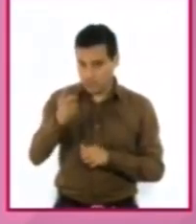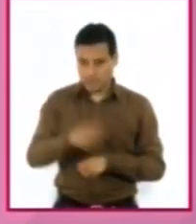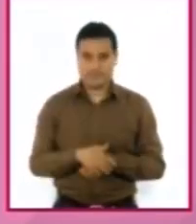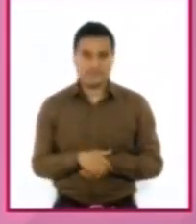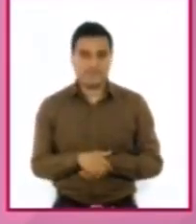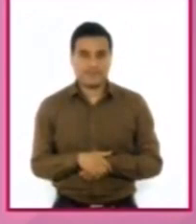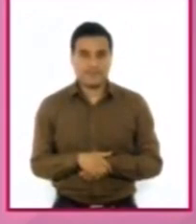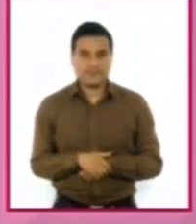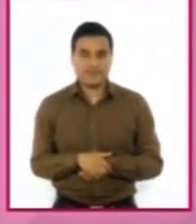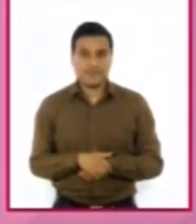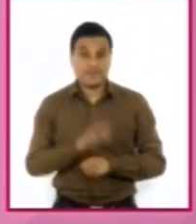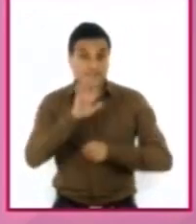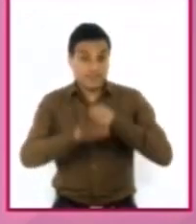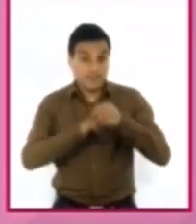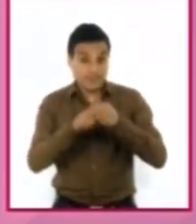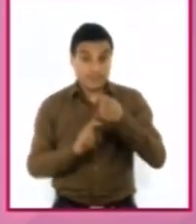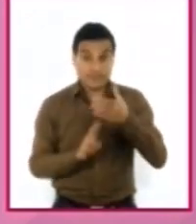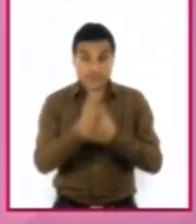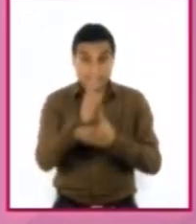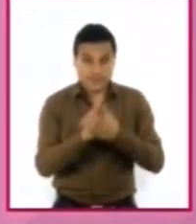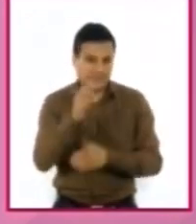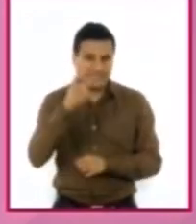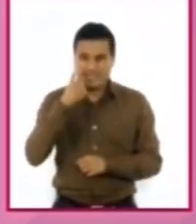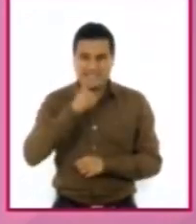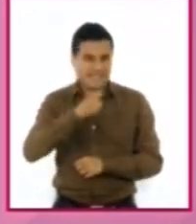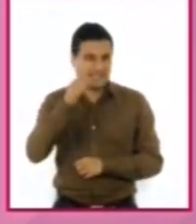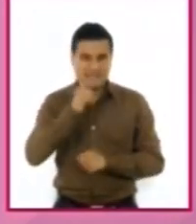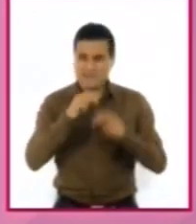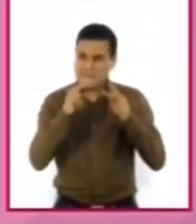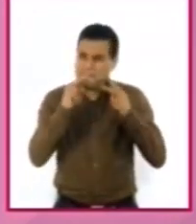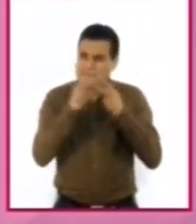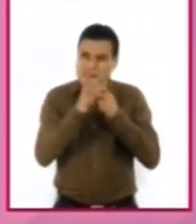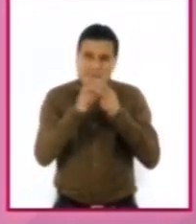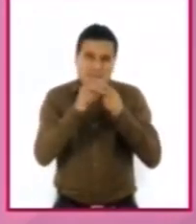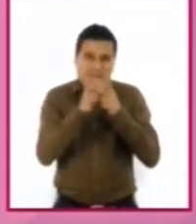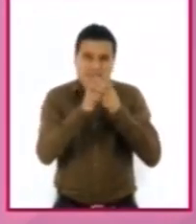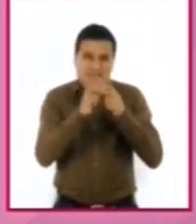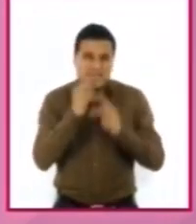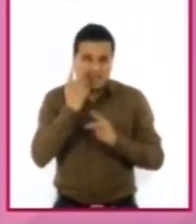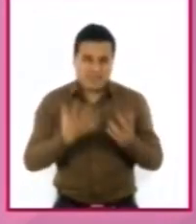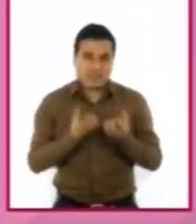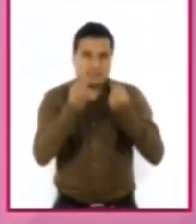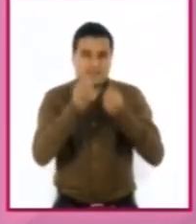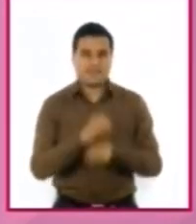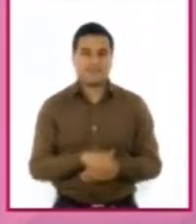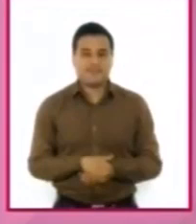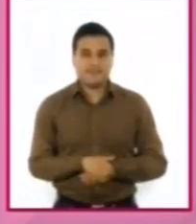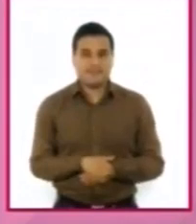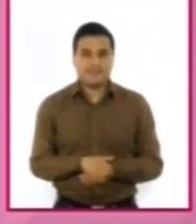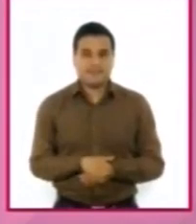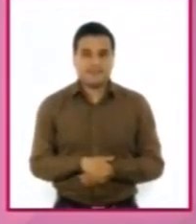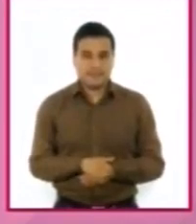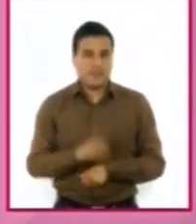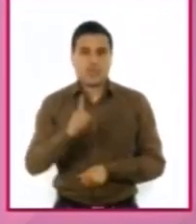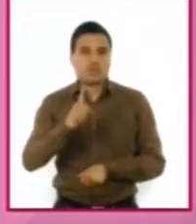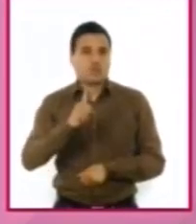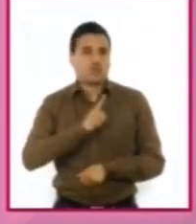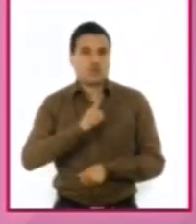Lucha de los seres vivos por la existencia y la supervivencia del más apto. Proceso de selección